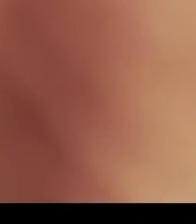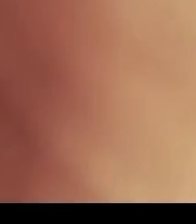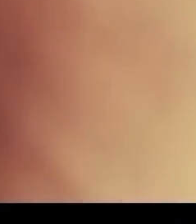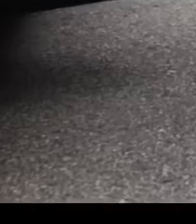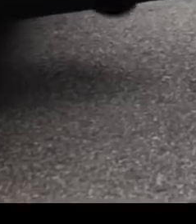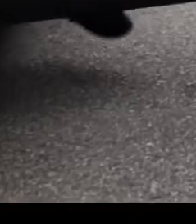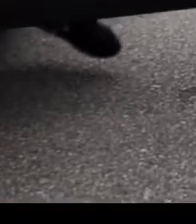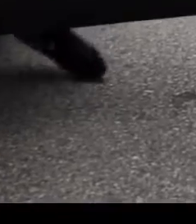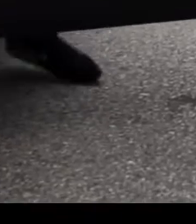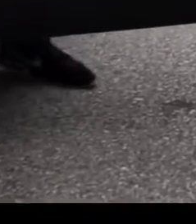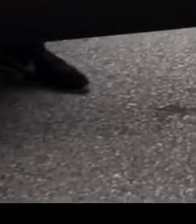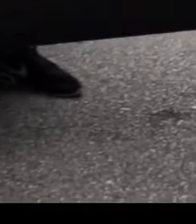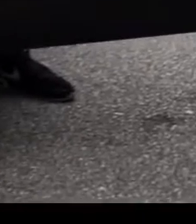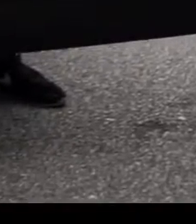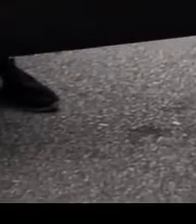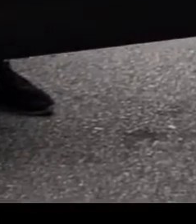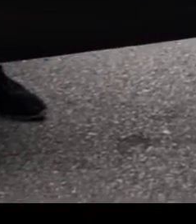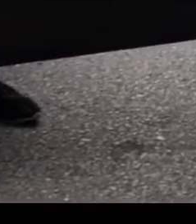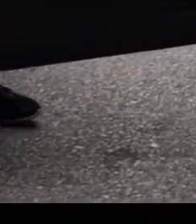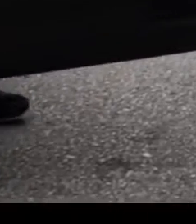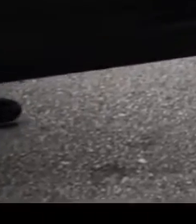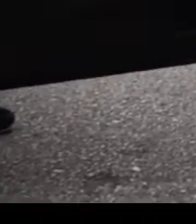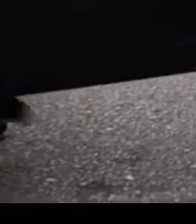Cuando querías oír,